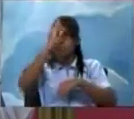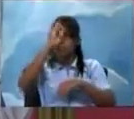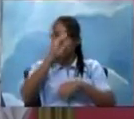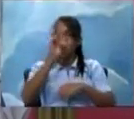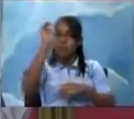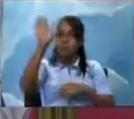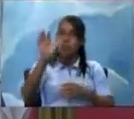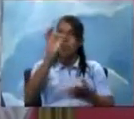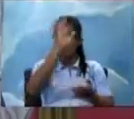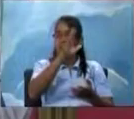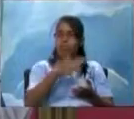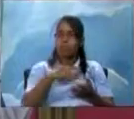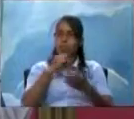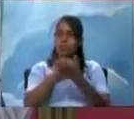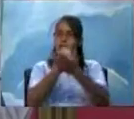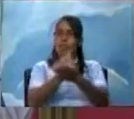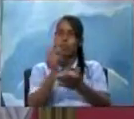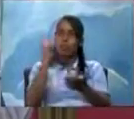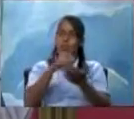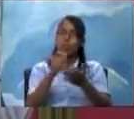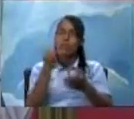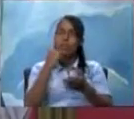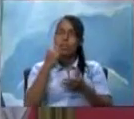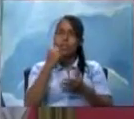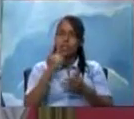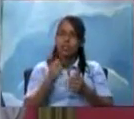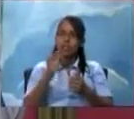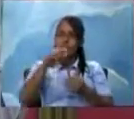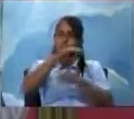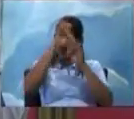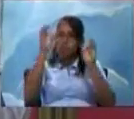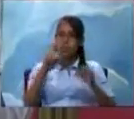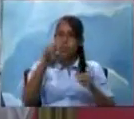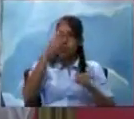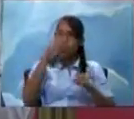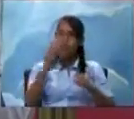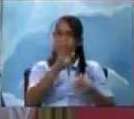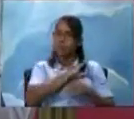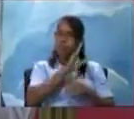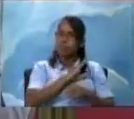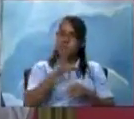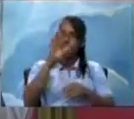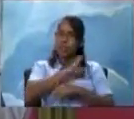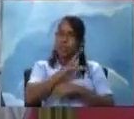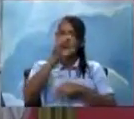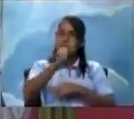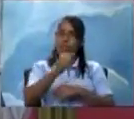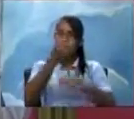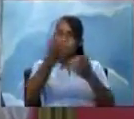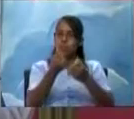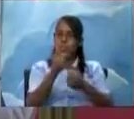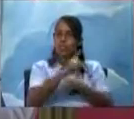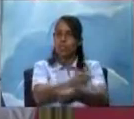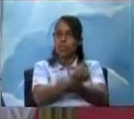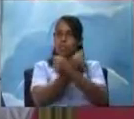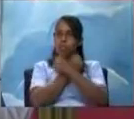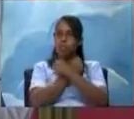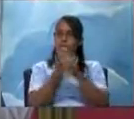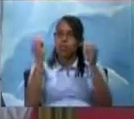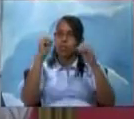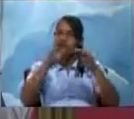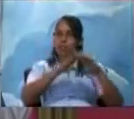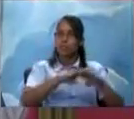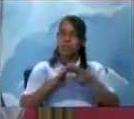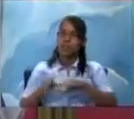Barinas, y los pastores me ayudaron. Fui a Valencia, y de esta forma, pues, Dios me agarró con brazos de amor y me colocó